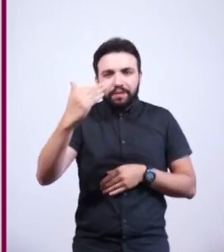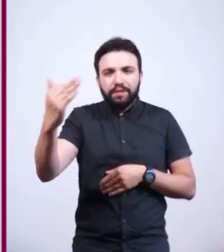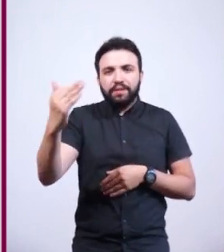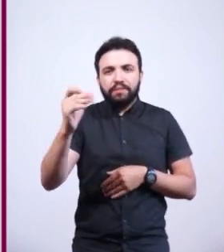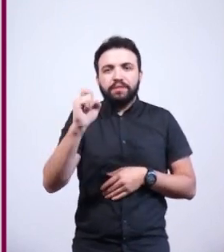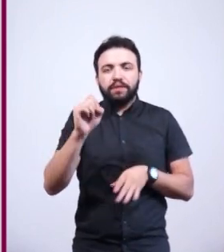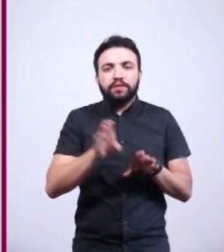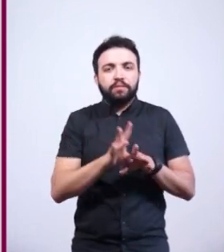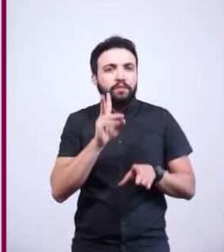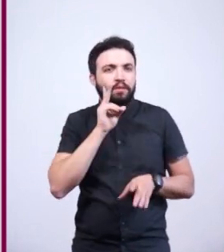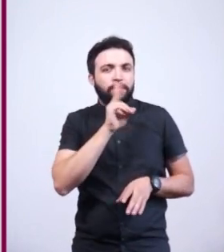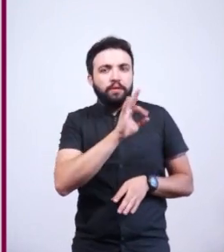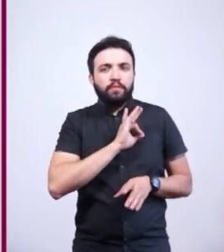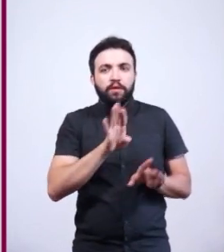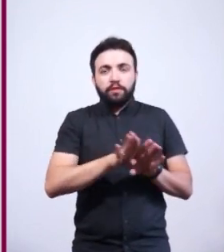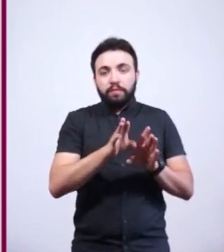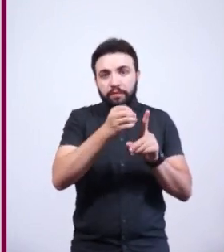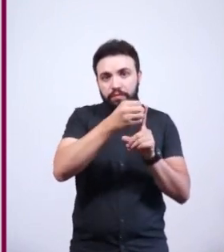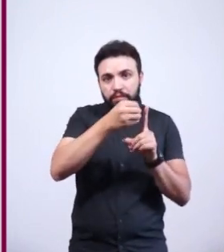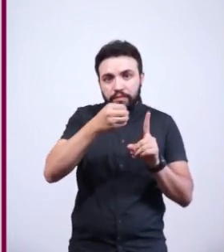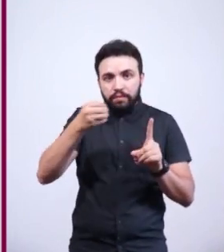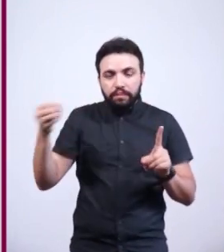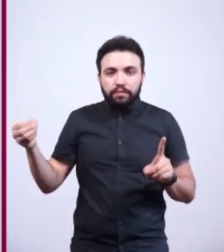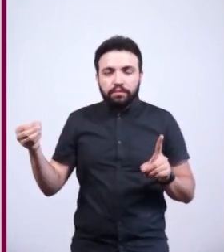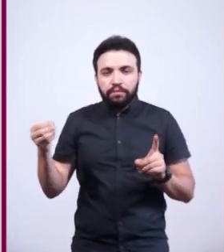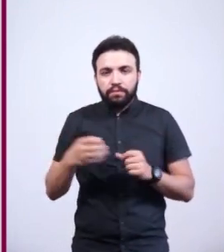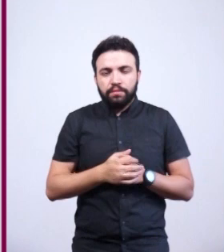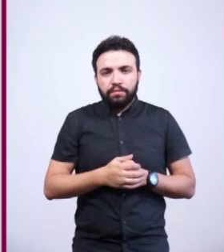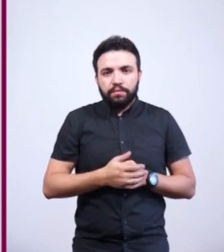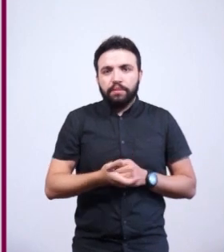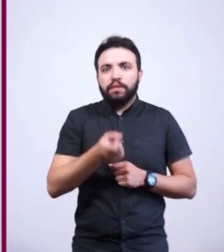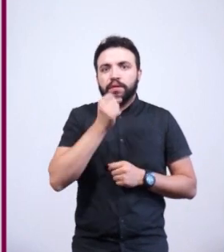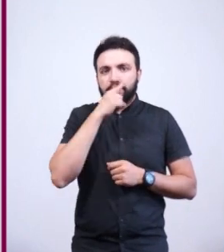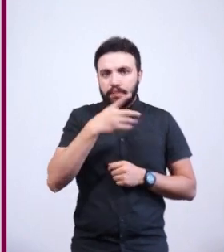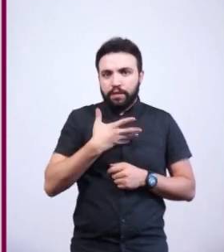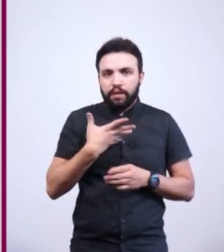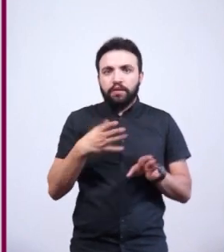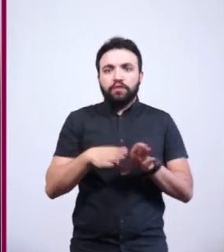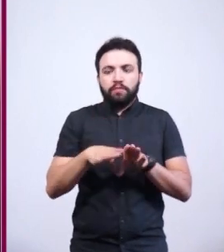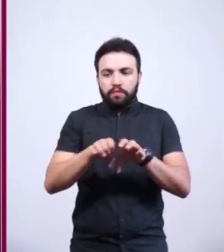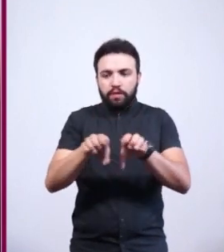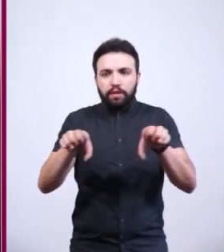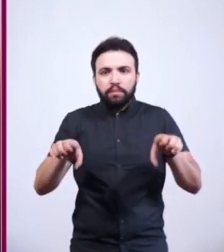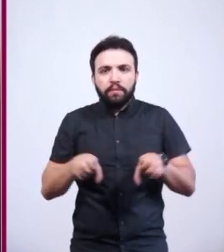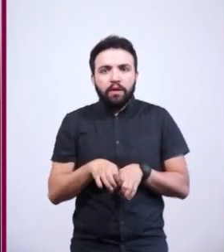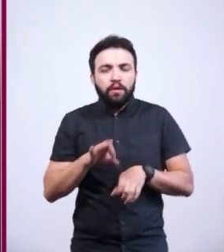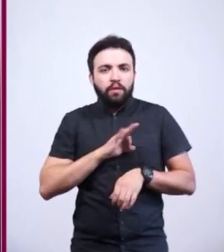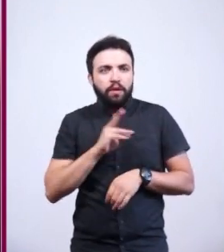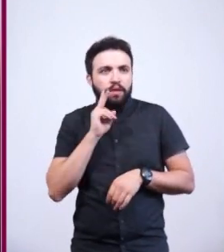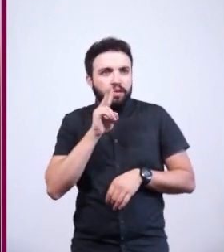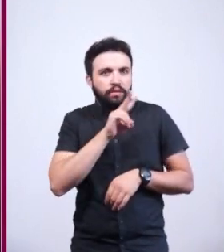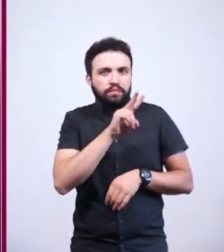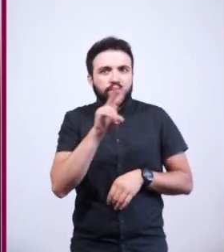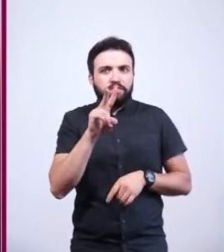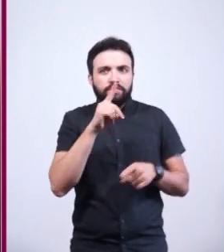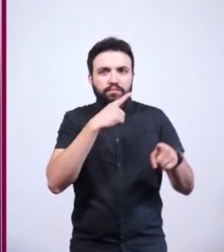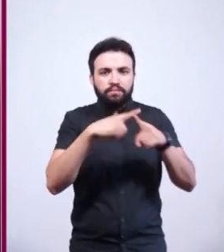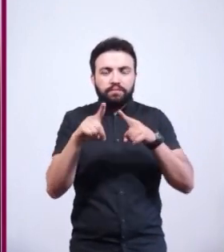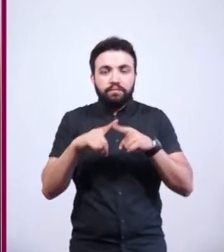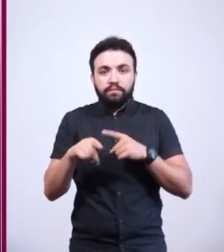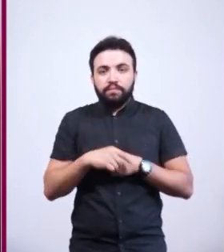que se pueda narrar y, digamos, que tenga también espacios invisibles de interpretación.